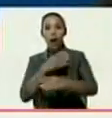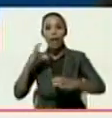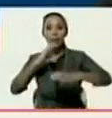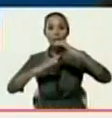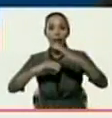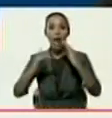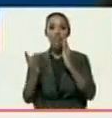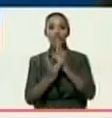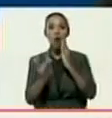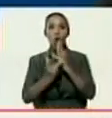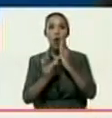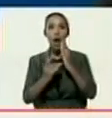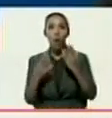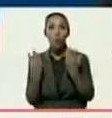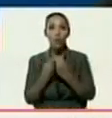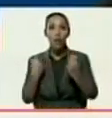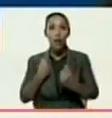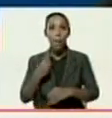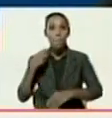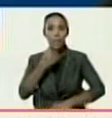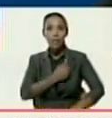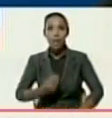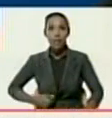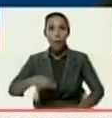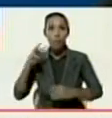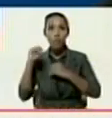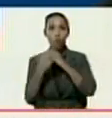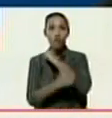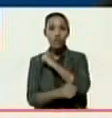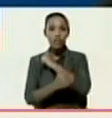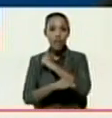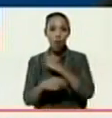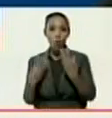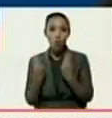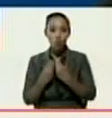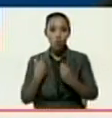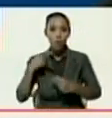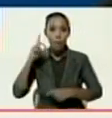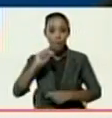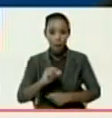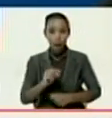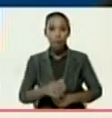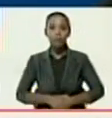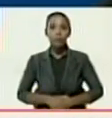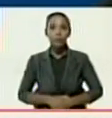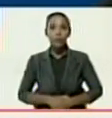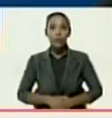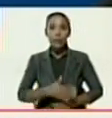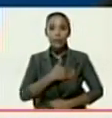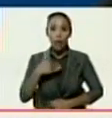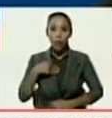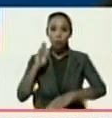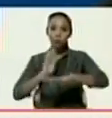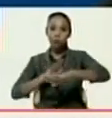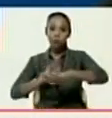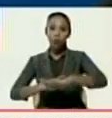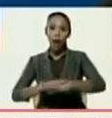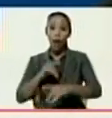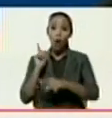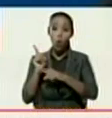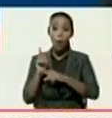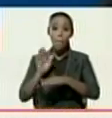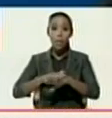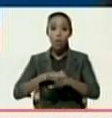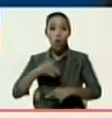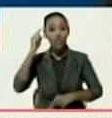Tecnología, en compañía del presidente de Movilnet, ingeniero Aníbal Briceño, y del director gerencial de la empresa, quiero informar que que el acto sucedió el día